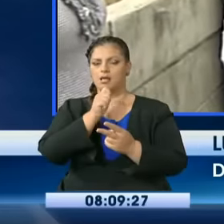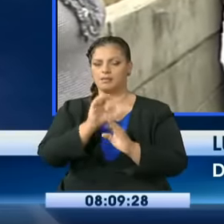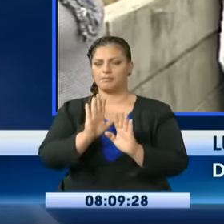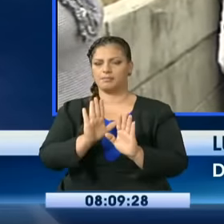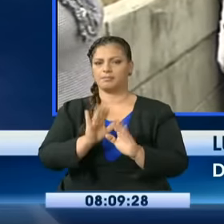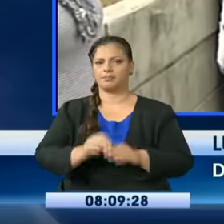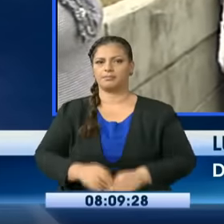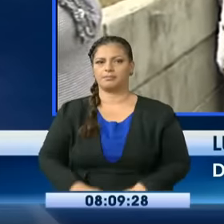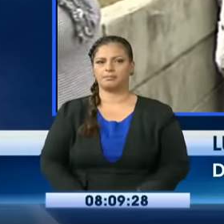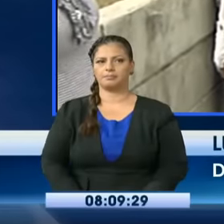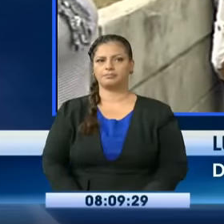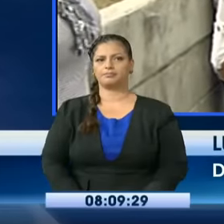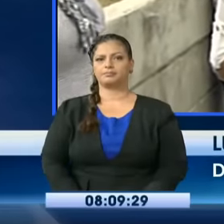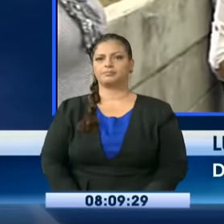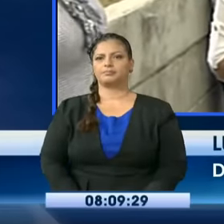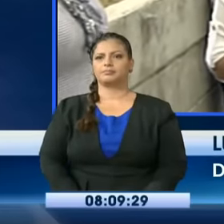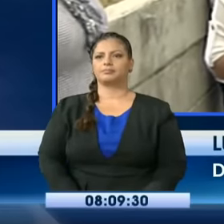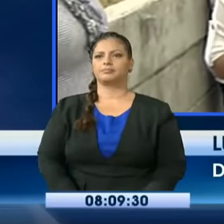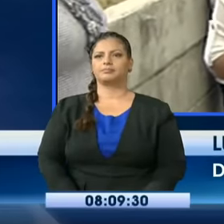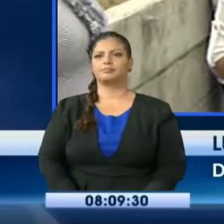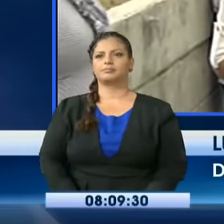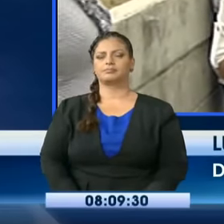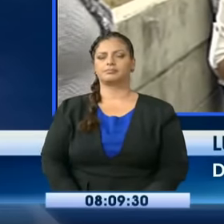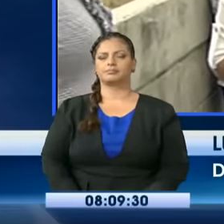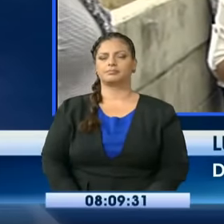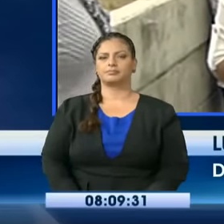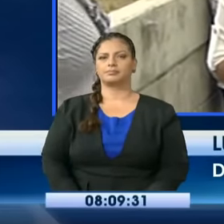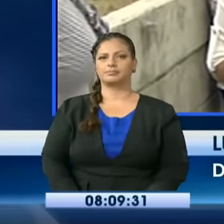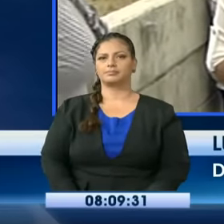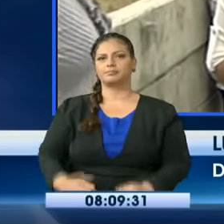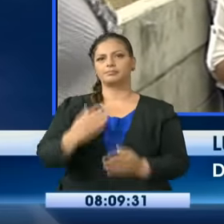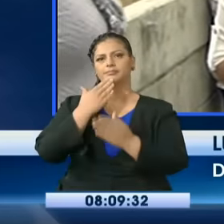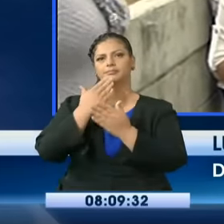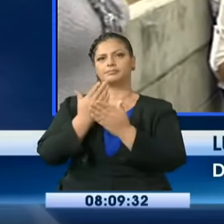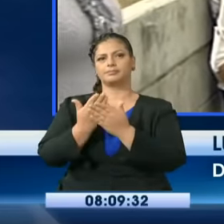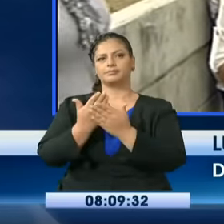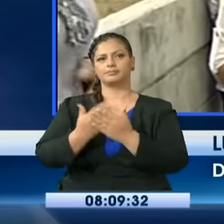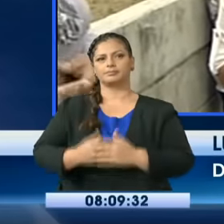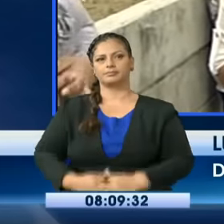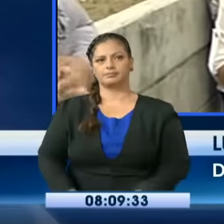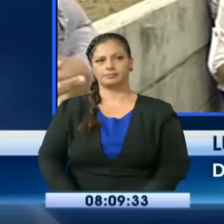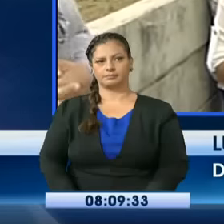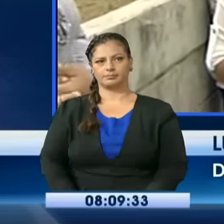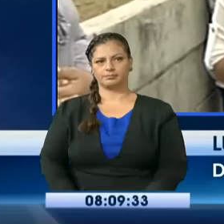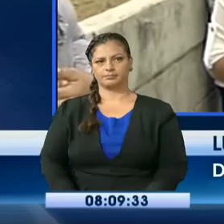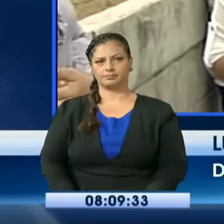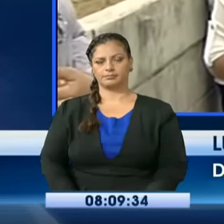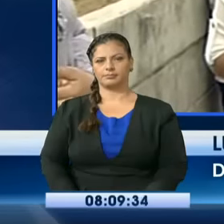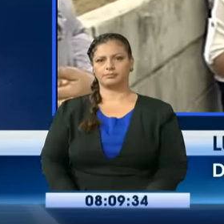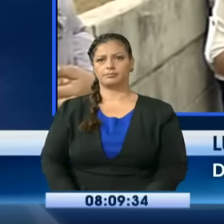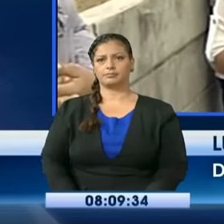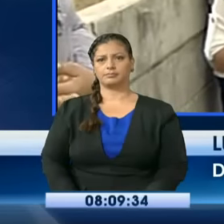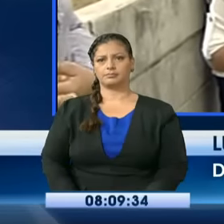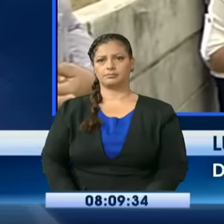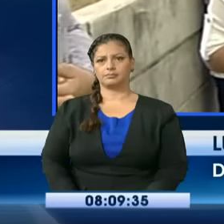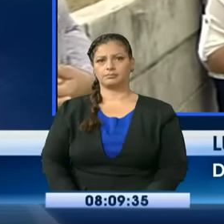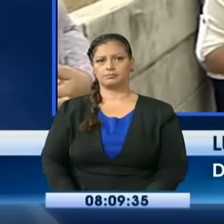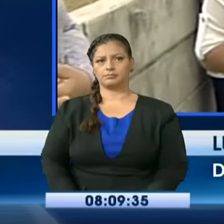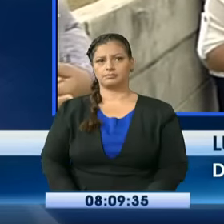con Hugo con más información. Luxola, muchas gracias. De parte de las autoridades se está permitiendo el